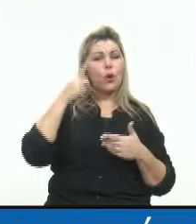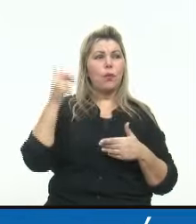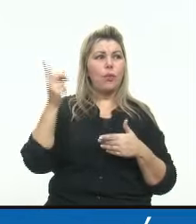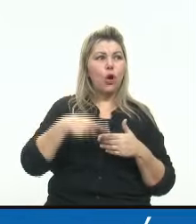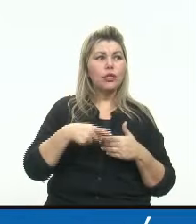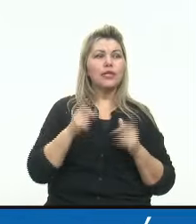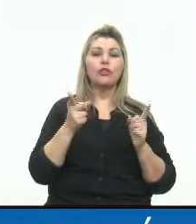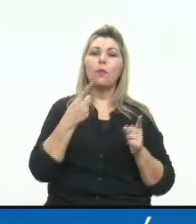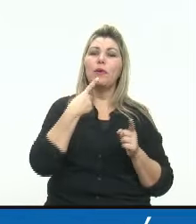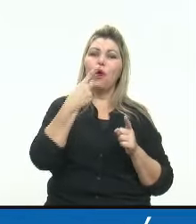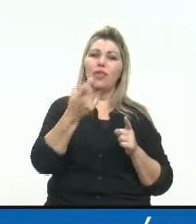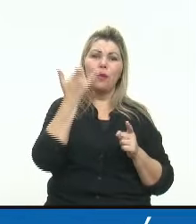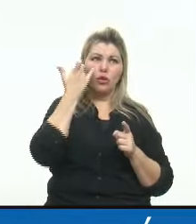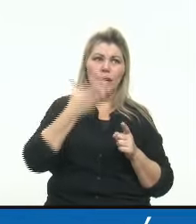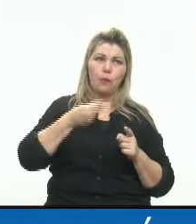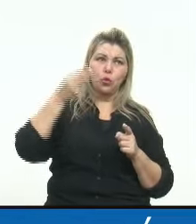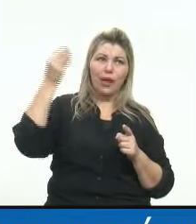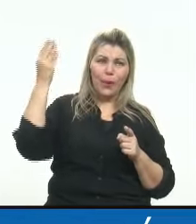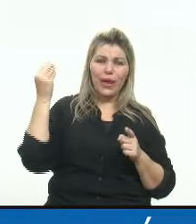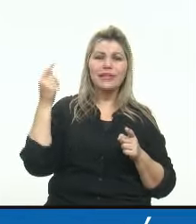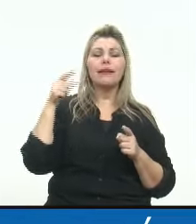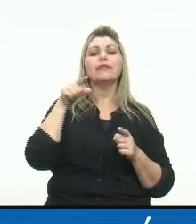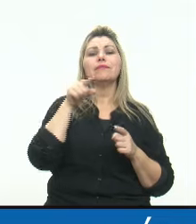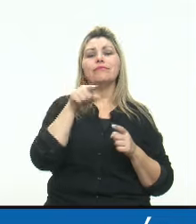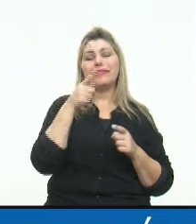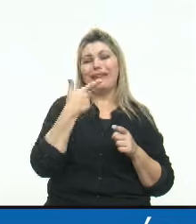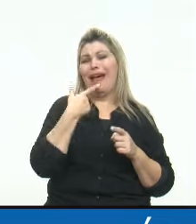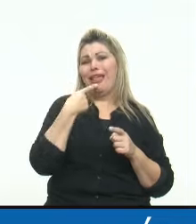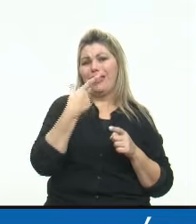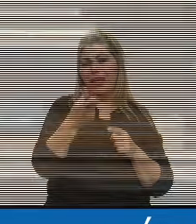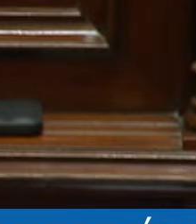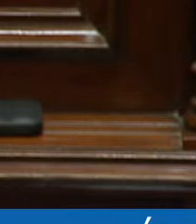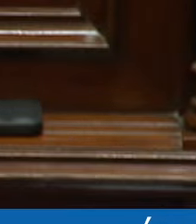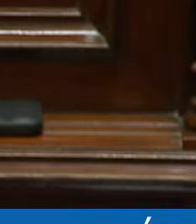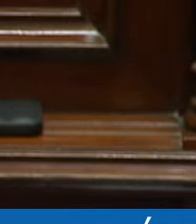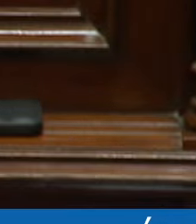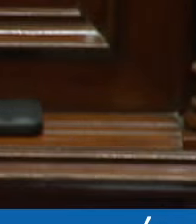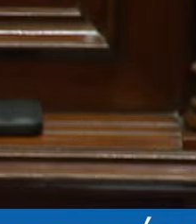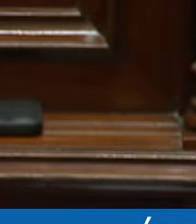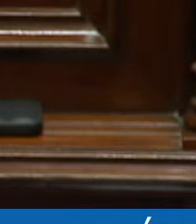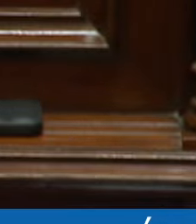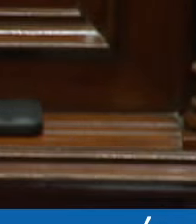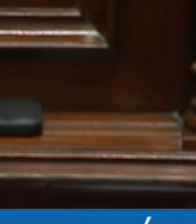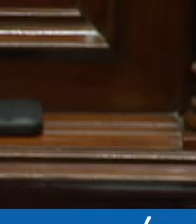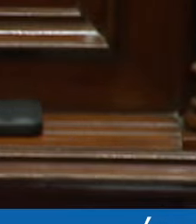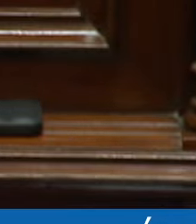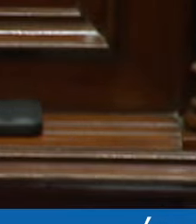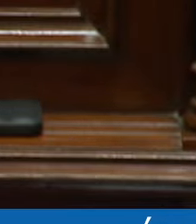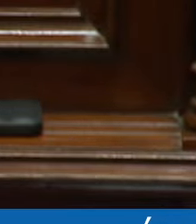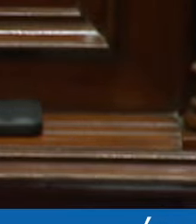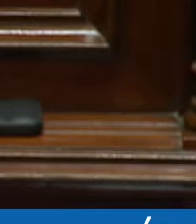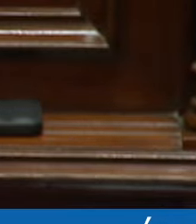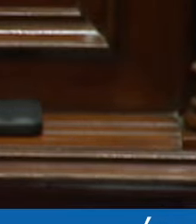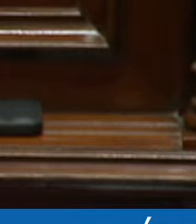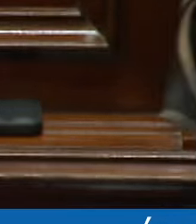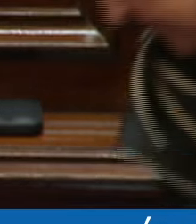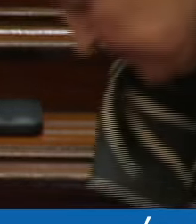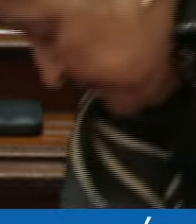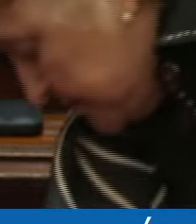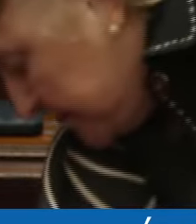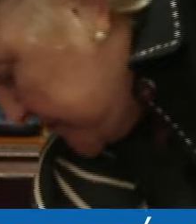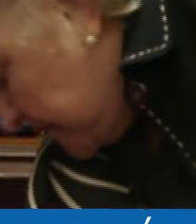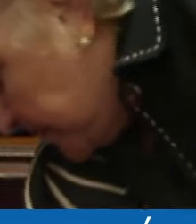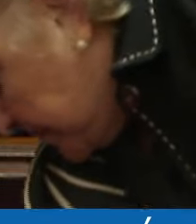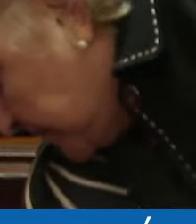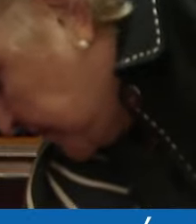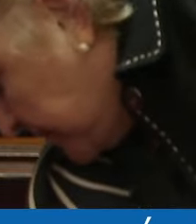Como dijimos varias veces, en particular, las rutas de jurisdicción nacional se consideran obras prioritarias y se trabaja en el proceso de